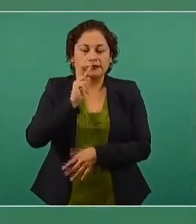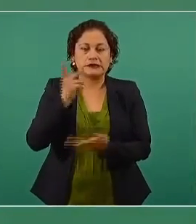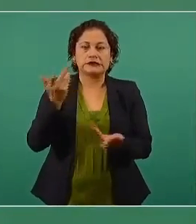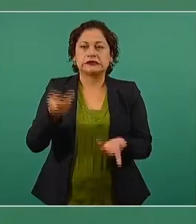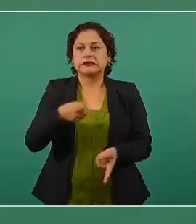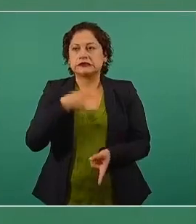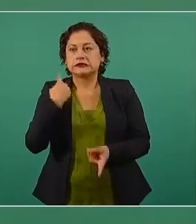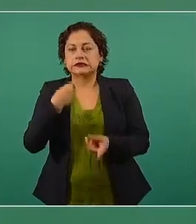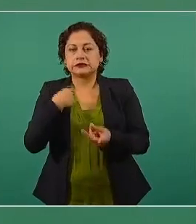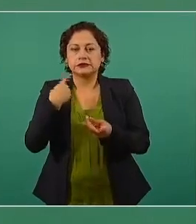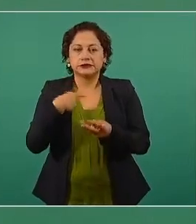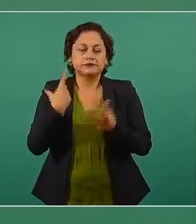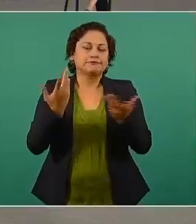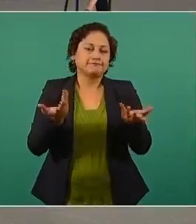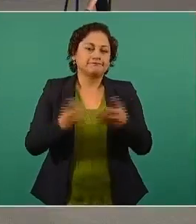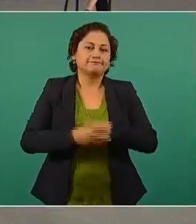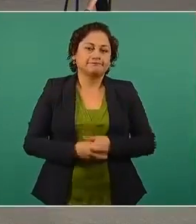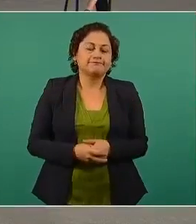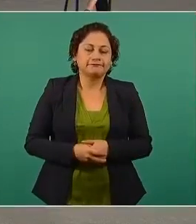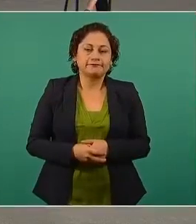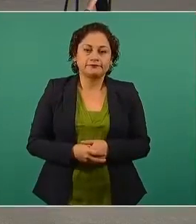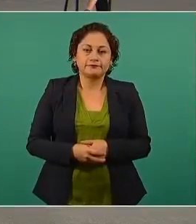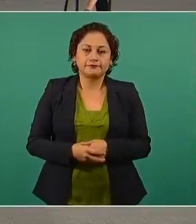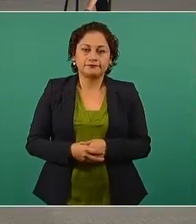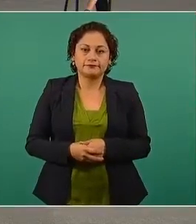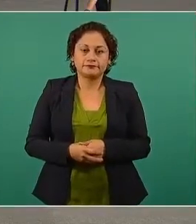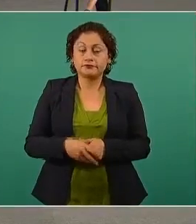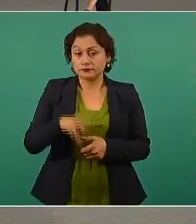Y es muy importante en todo,